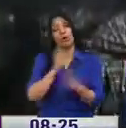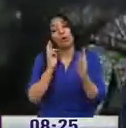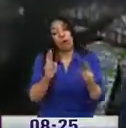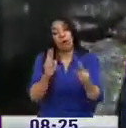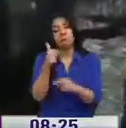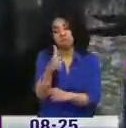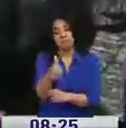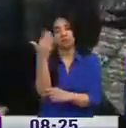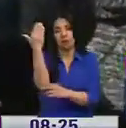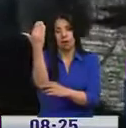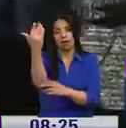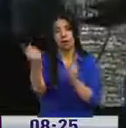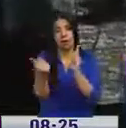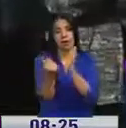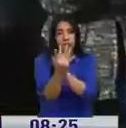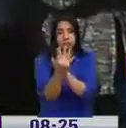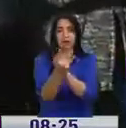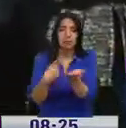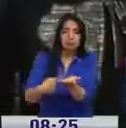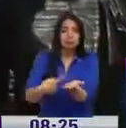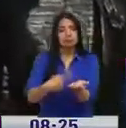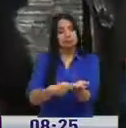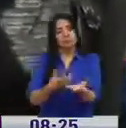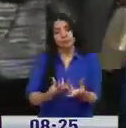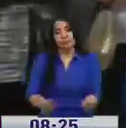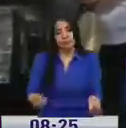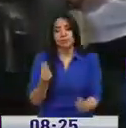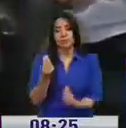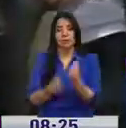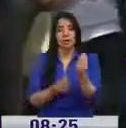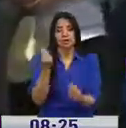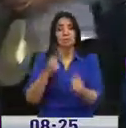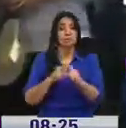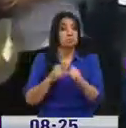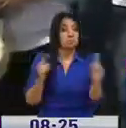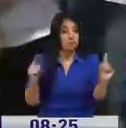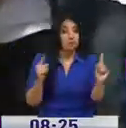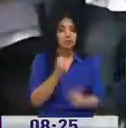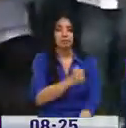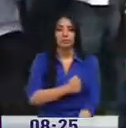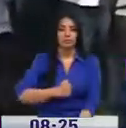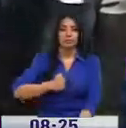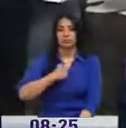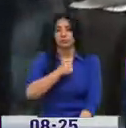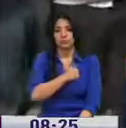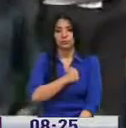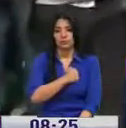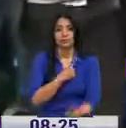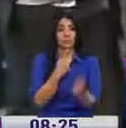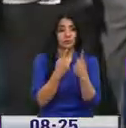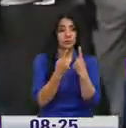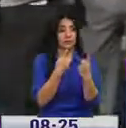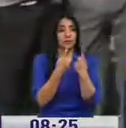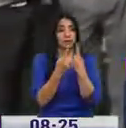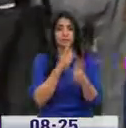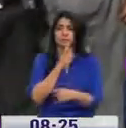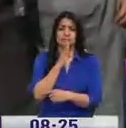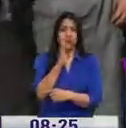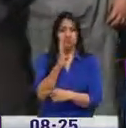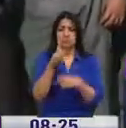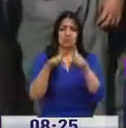alcalde, las que determinen las acciones que deberemos seguir. Pero desgraciadamente, la política del diálogo que siempre nosotros